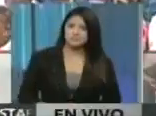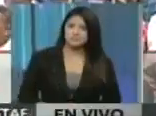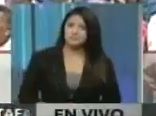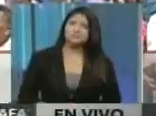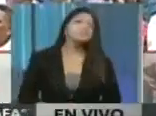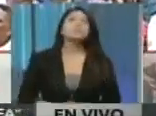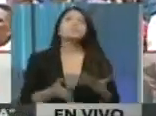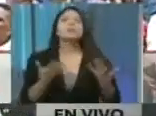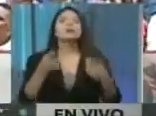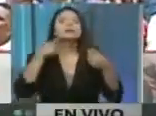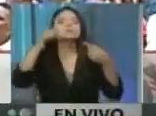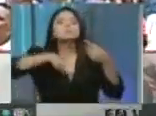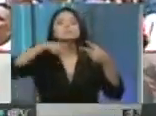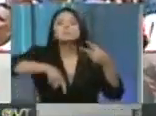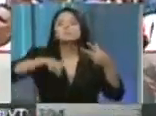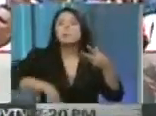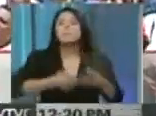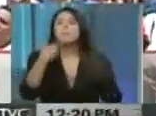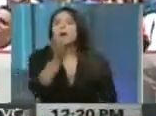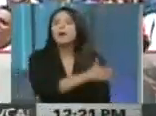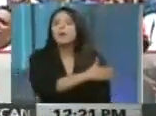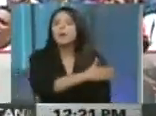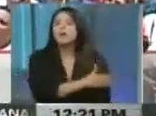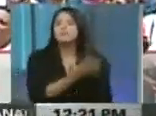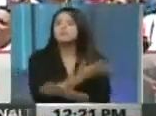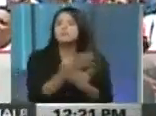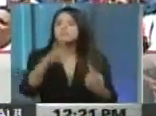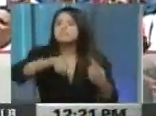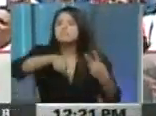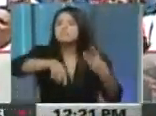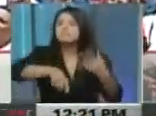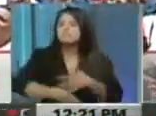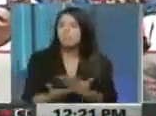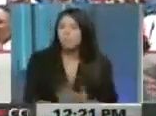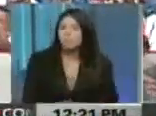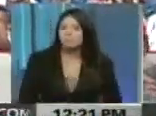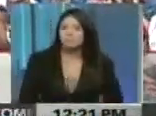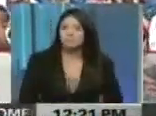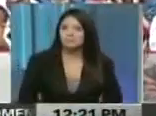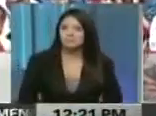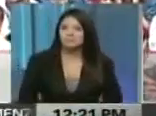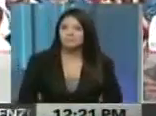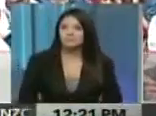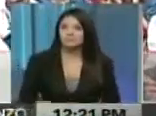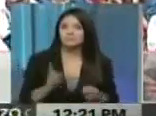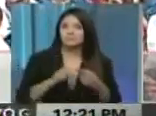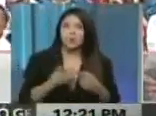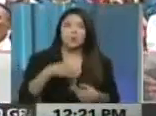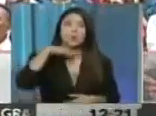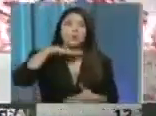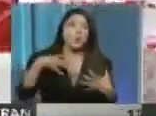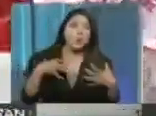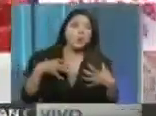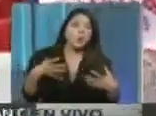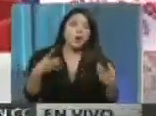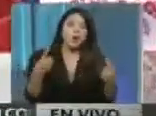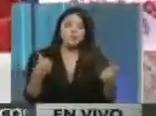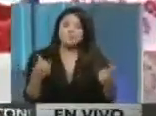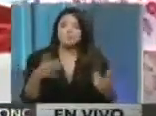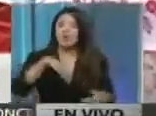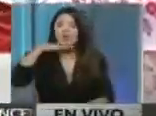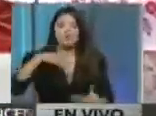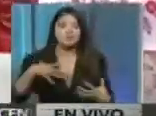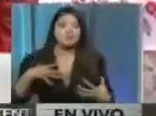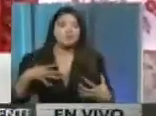¿Cuáles son los requisitos para ser escuálido? Tener mucho billete, ¿verdad?